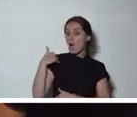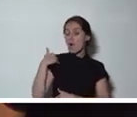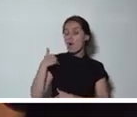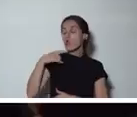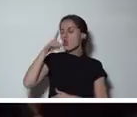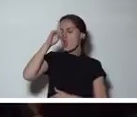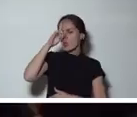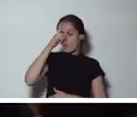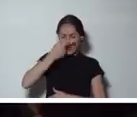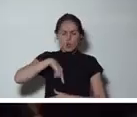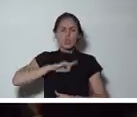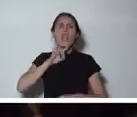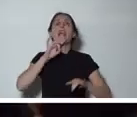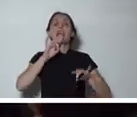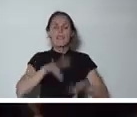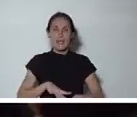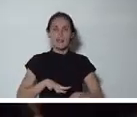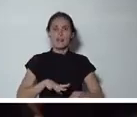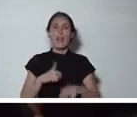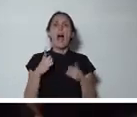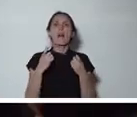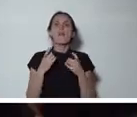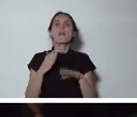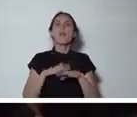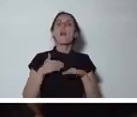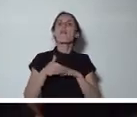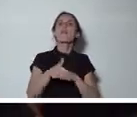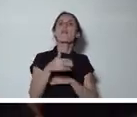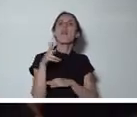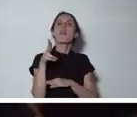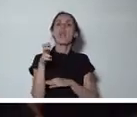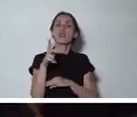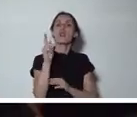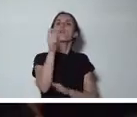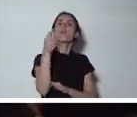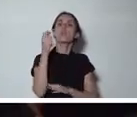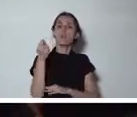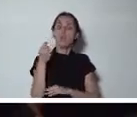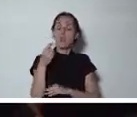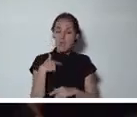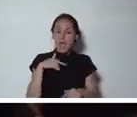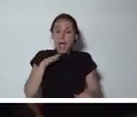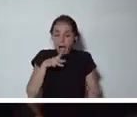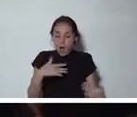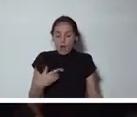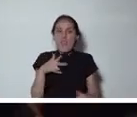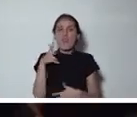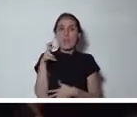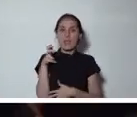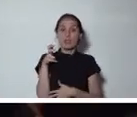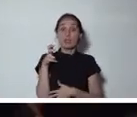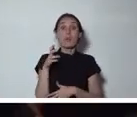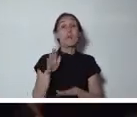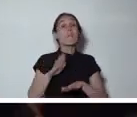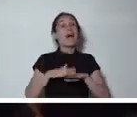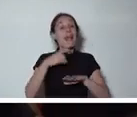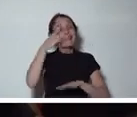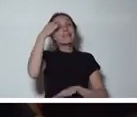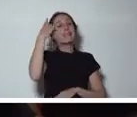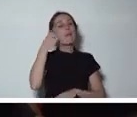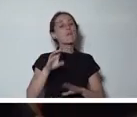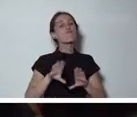luchado antes para conquistar nuestros derechos los derechos de los que hoy disfrutamos y para imaginar los mundos que hoy nosotras seguimos